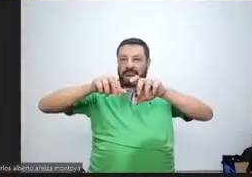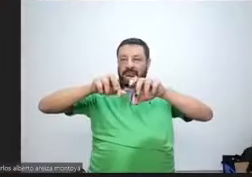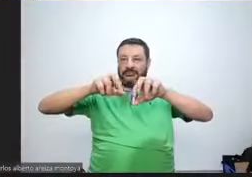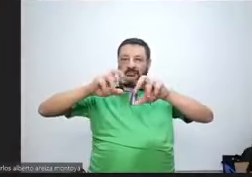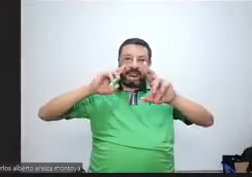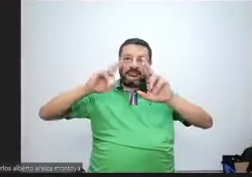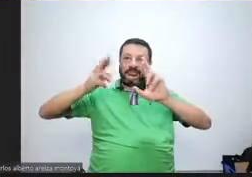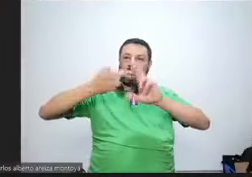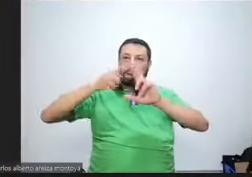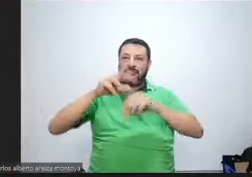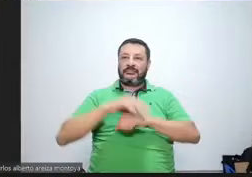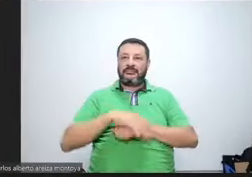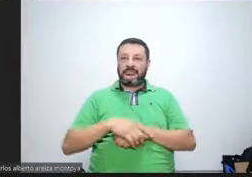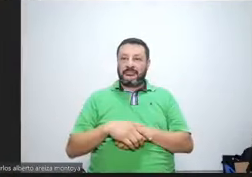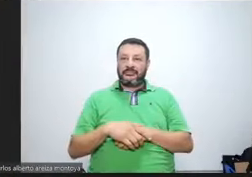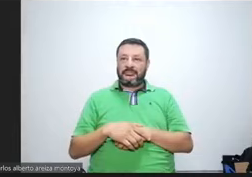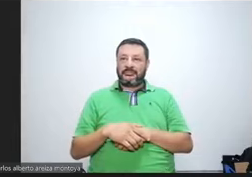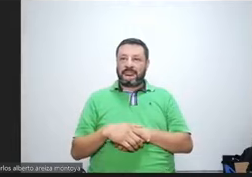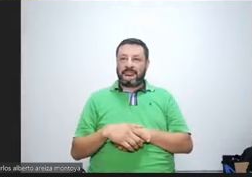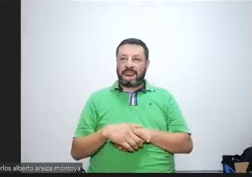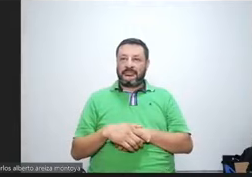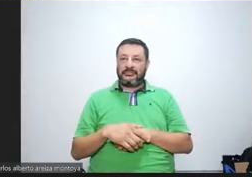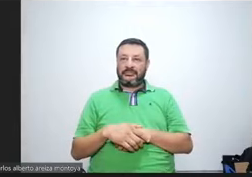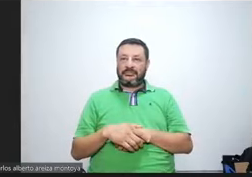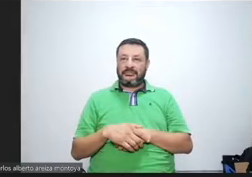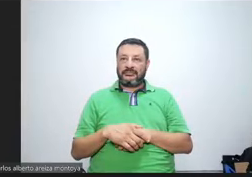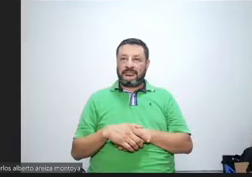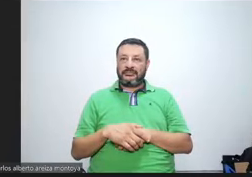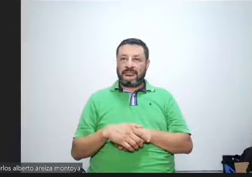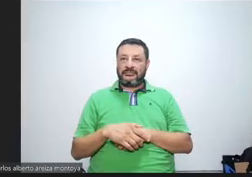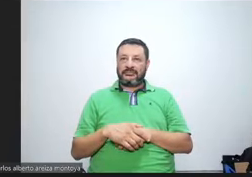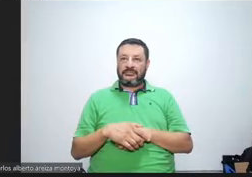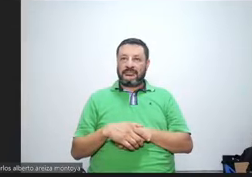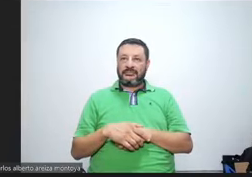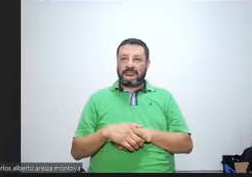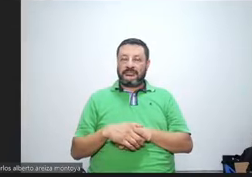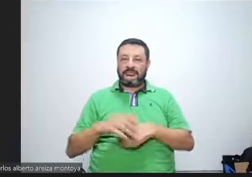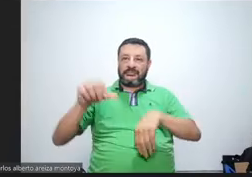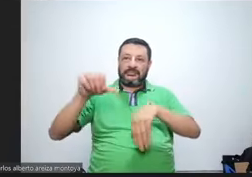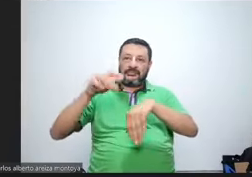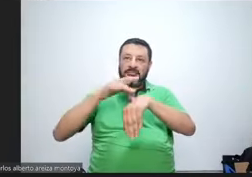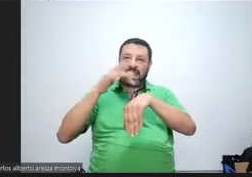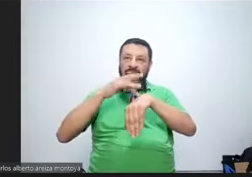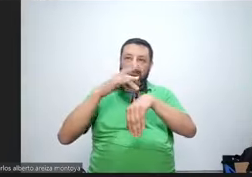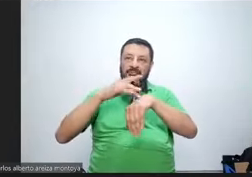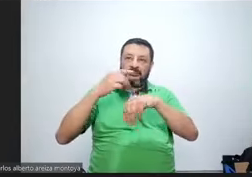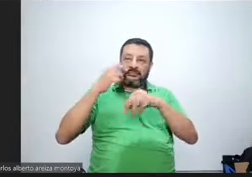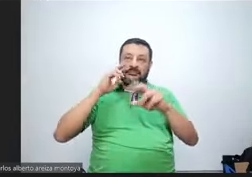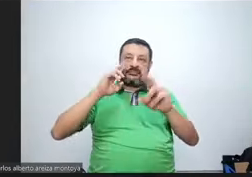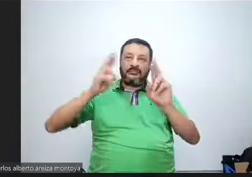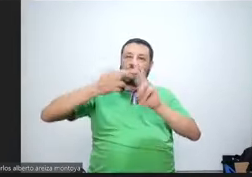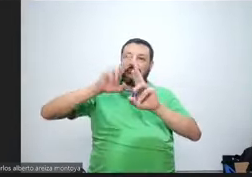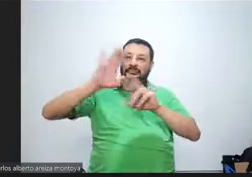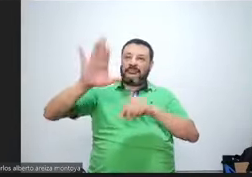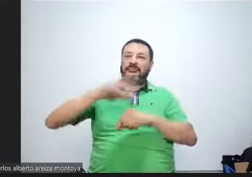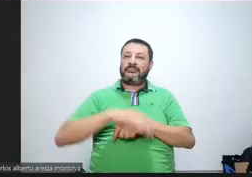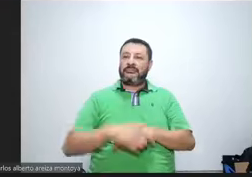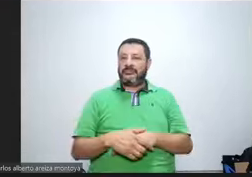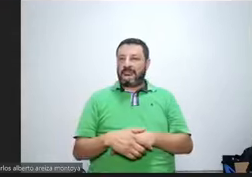Le van a apostar al turismo deportivo. Así que nosotros, pues también desde acá nos unimos a esa campaña que se